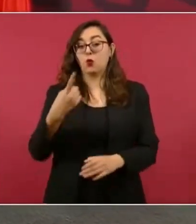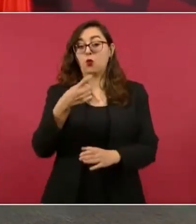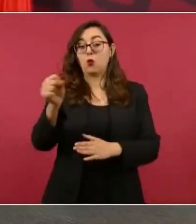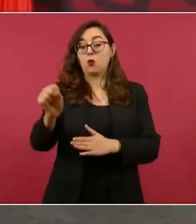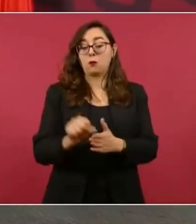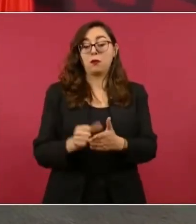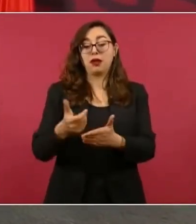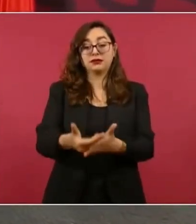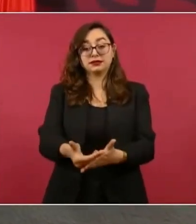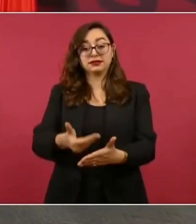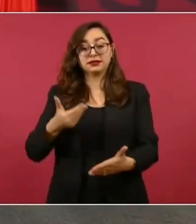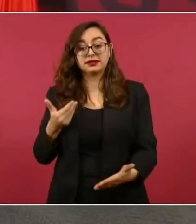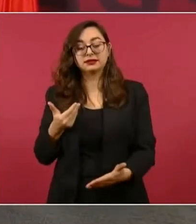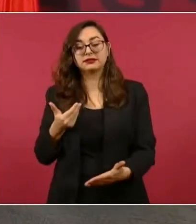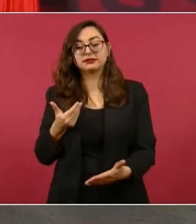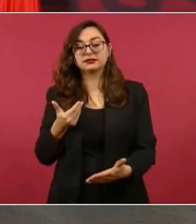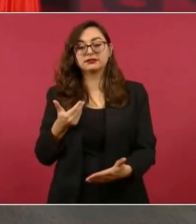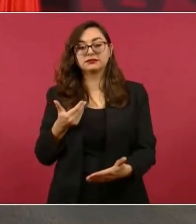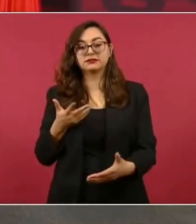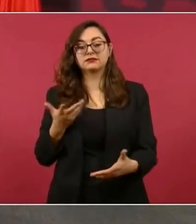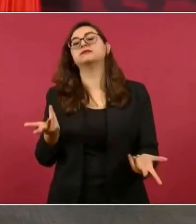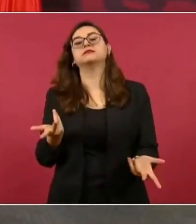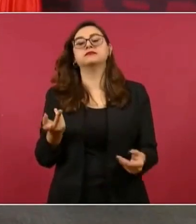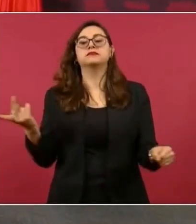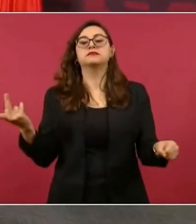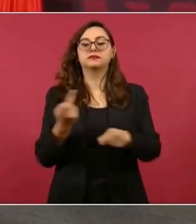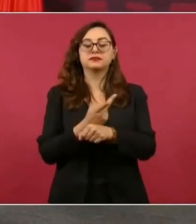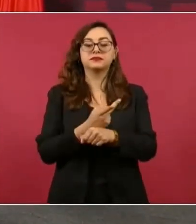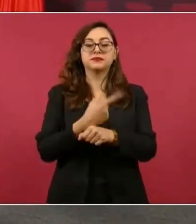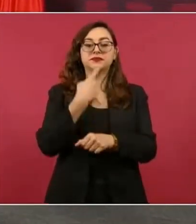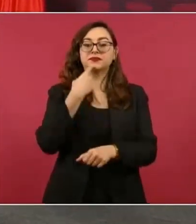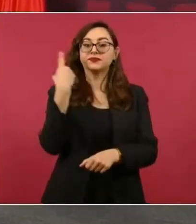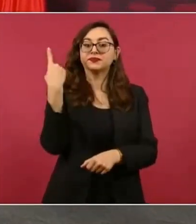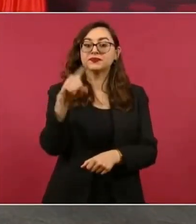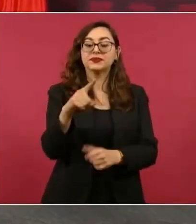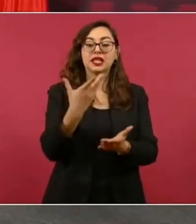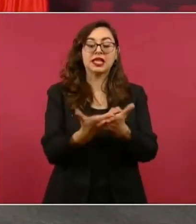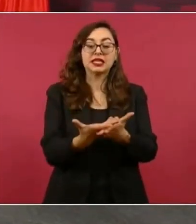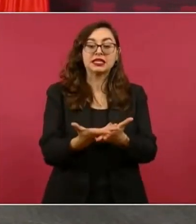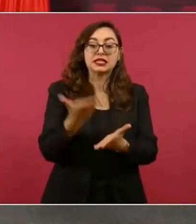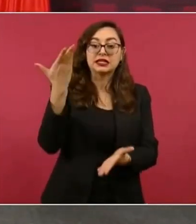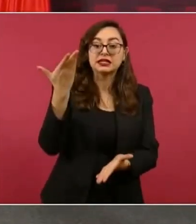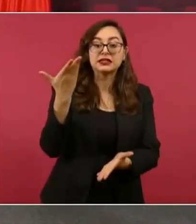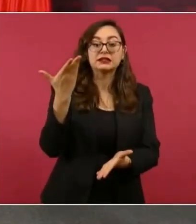y la procuradora de Calderón